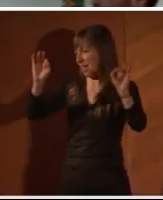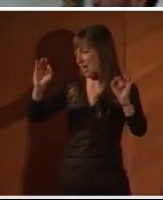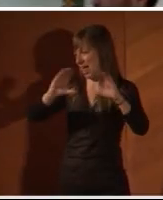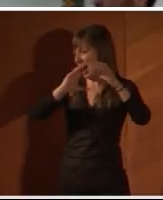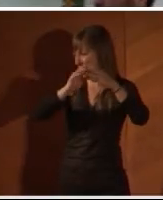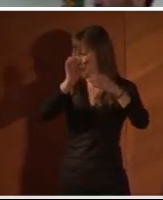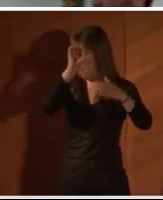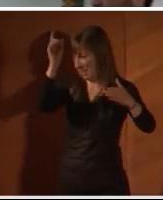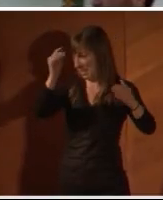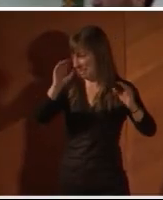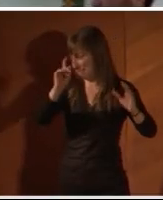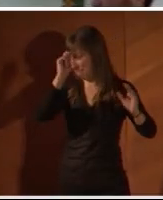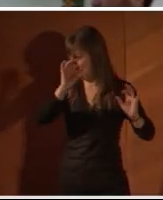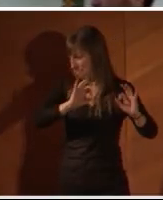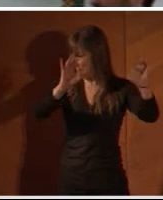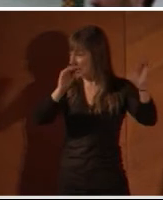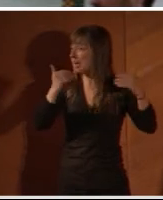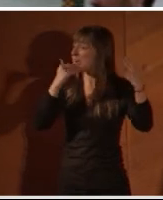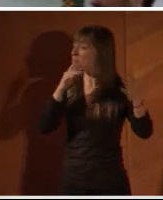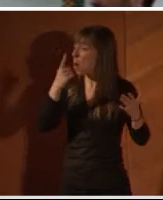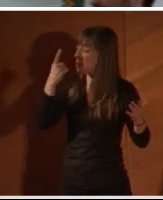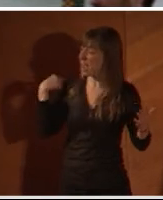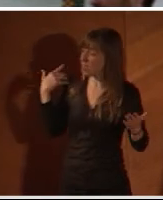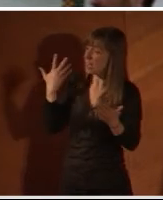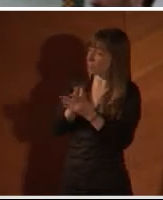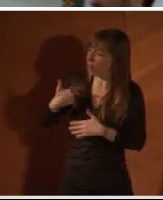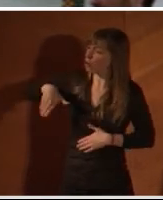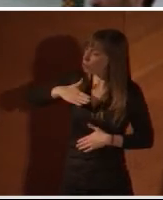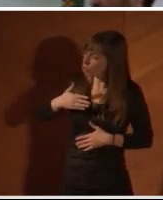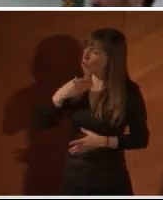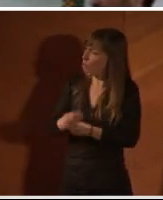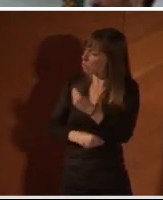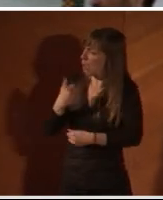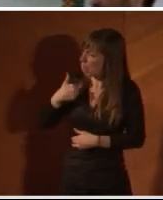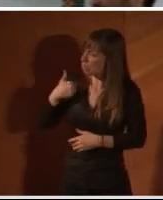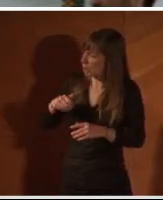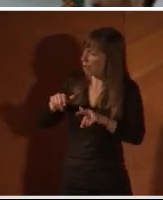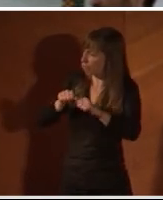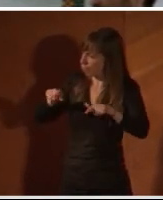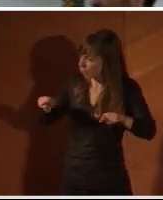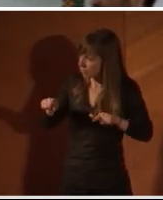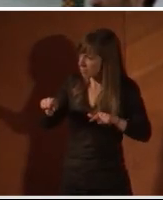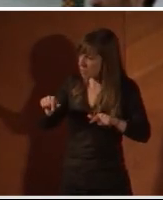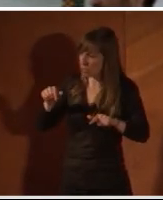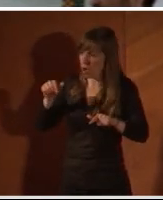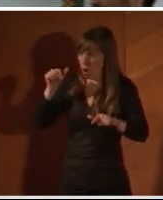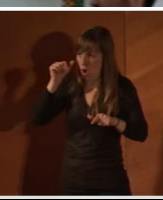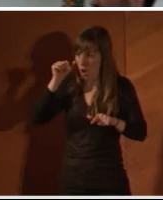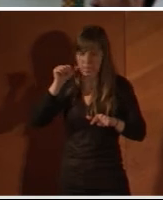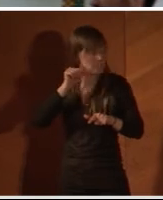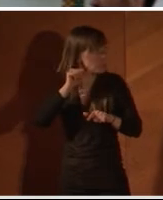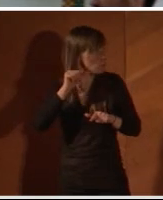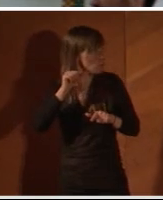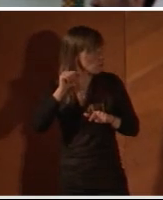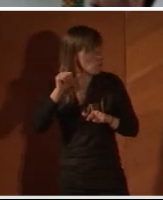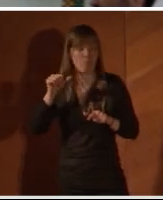y agradecer que desde hace un año ya tengamos la herramienta de participación ciudadana en la ciudad de Oviedo. Querer, saber y poder